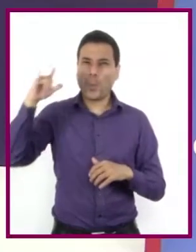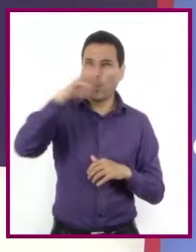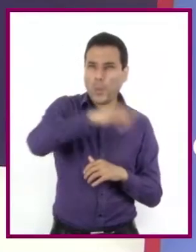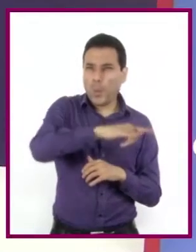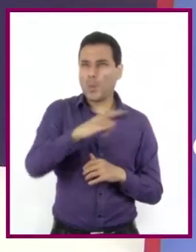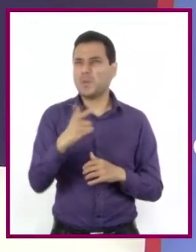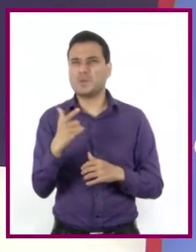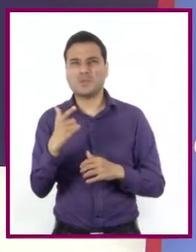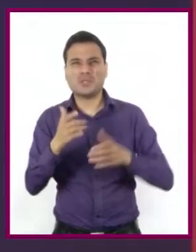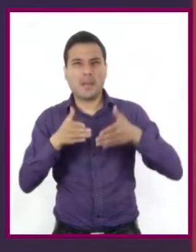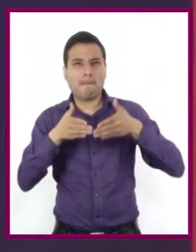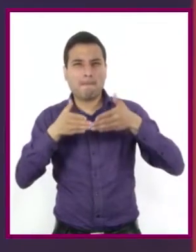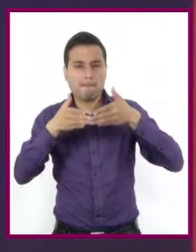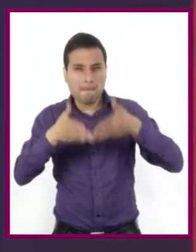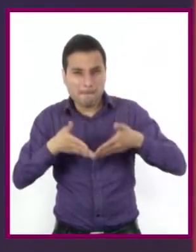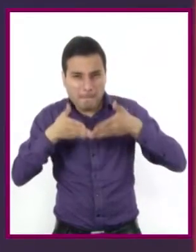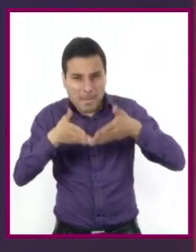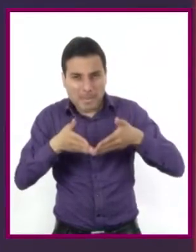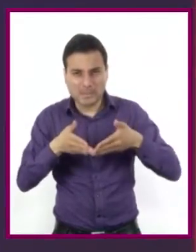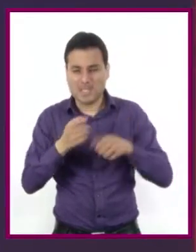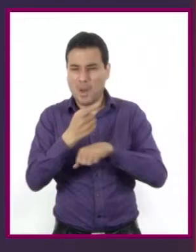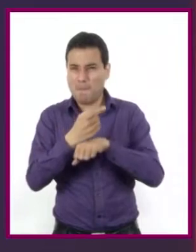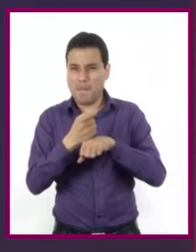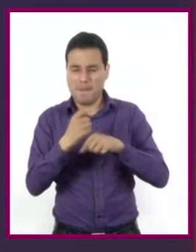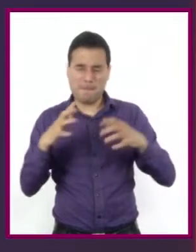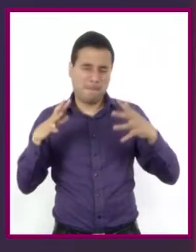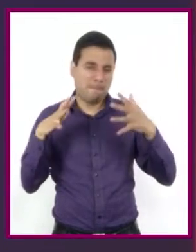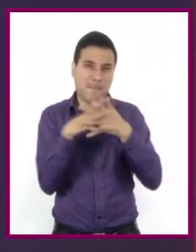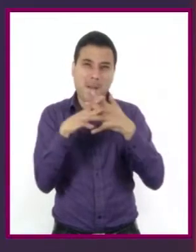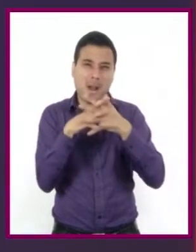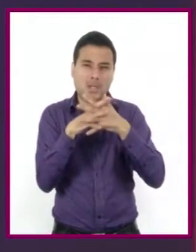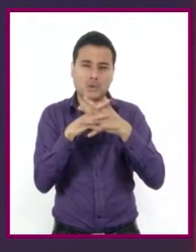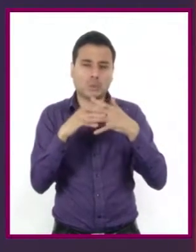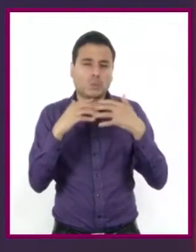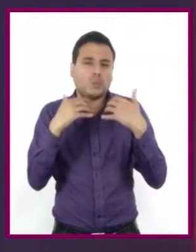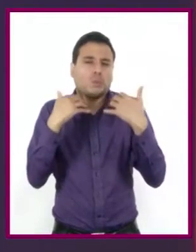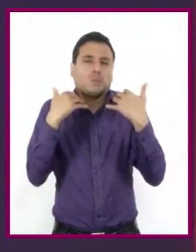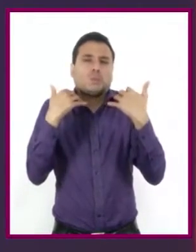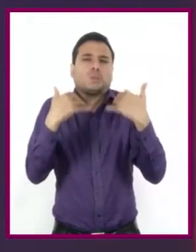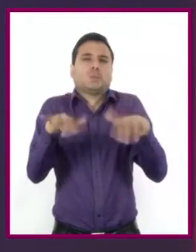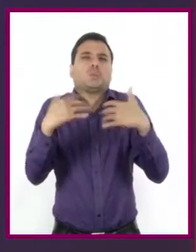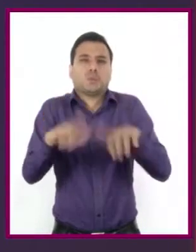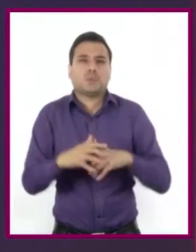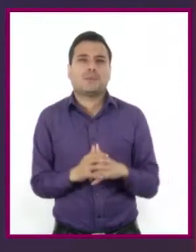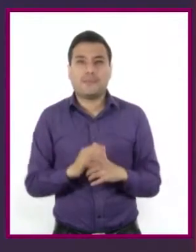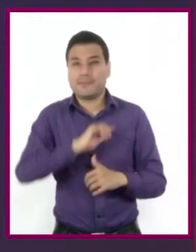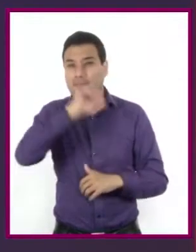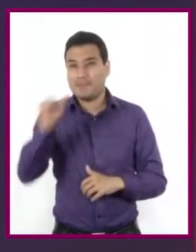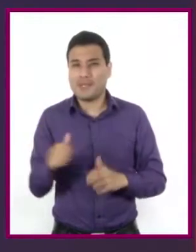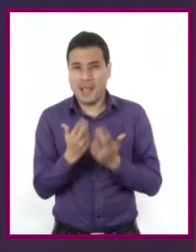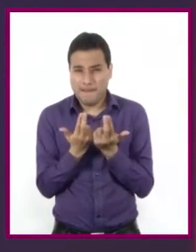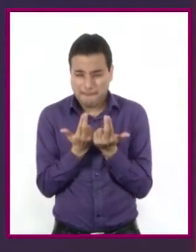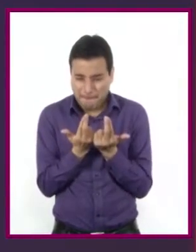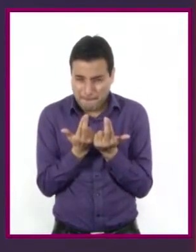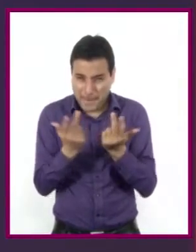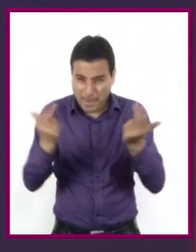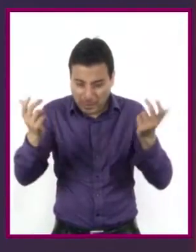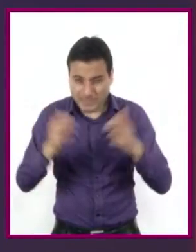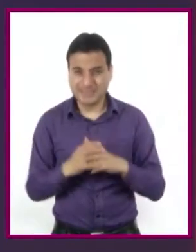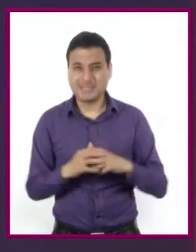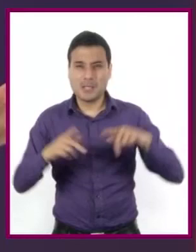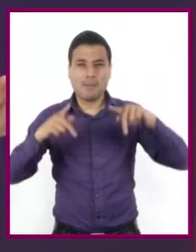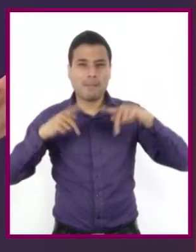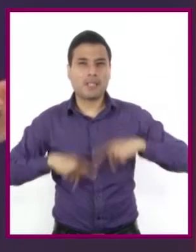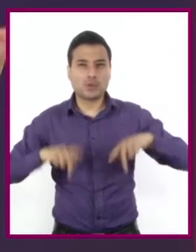tierra o mar, fue un trágico suceso que dejó tras de sí devastación, injusticias,